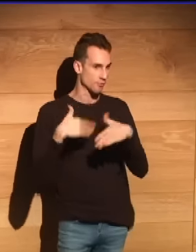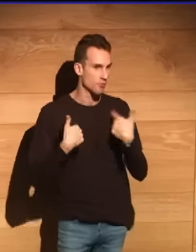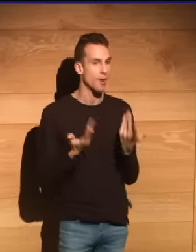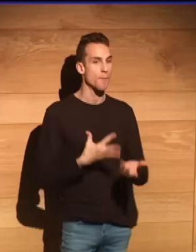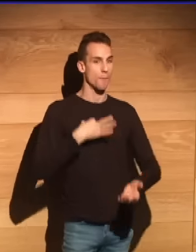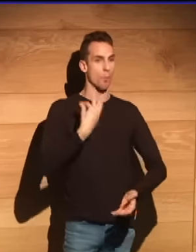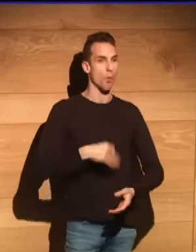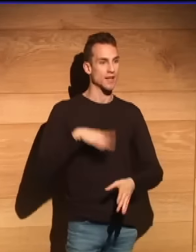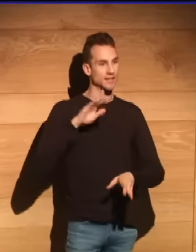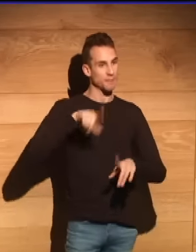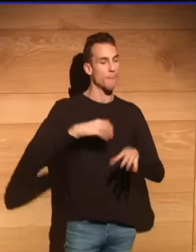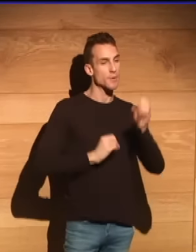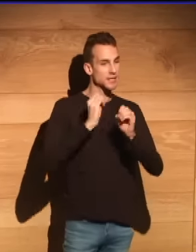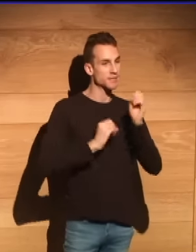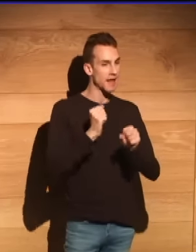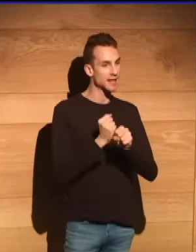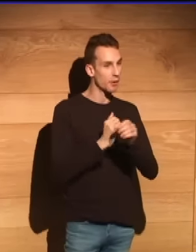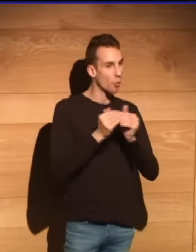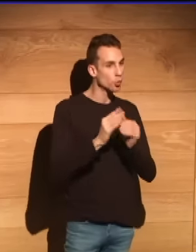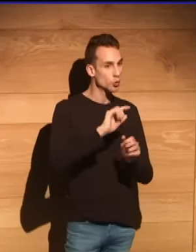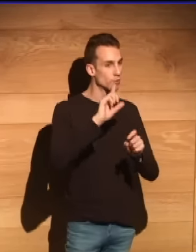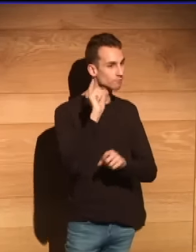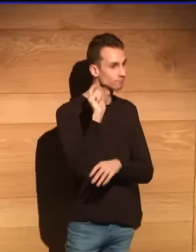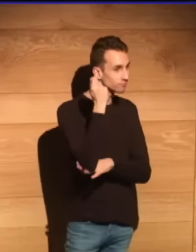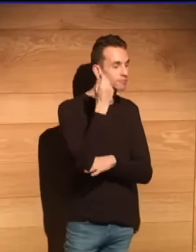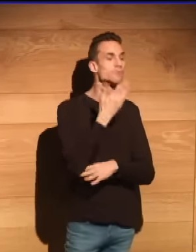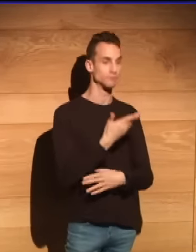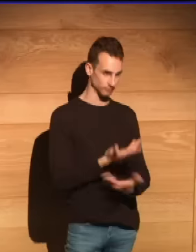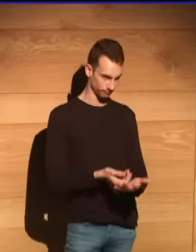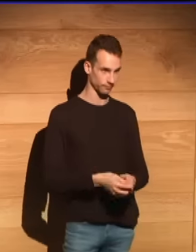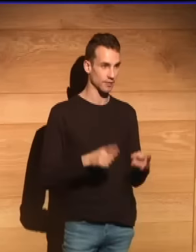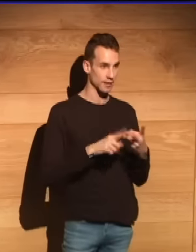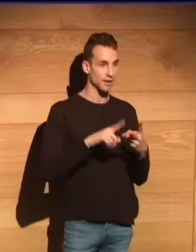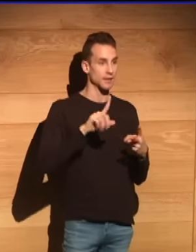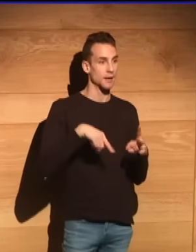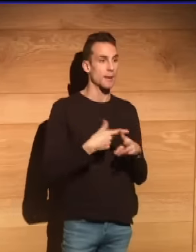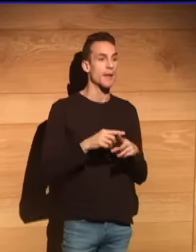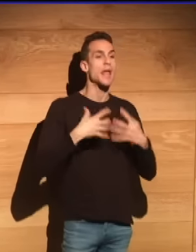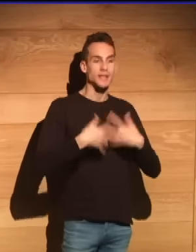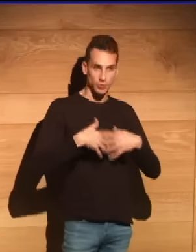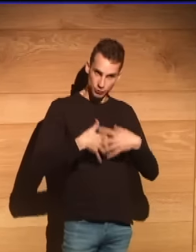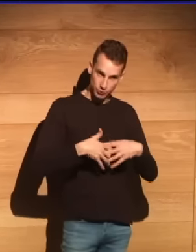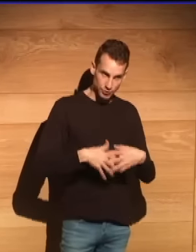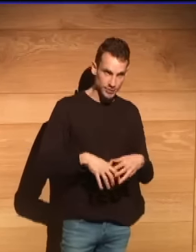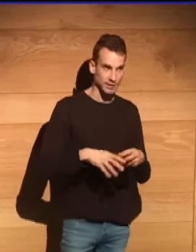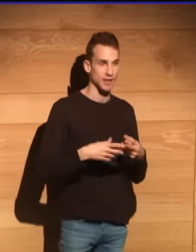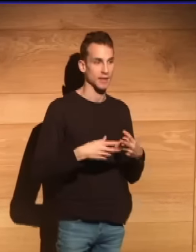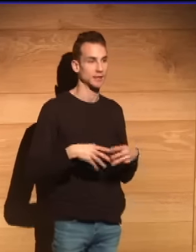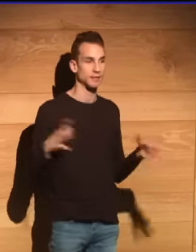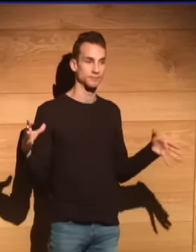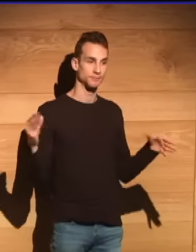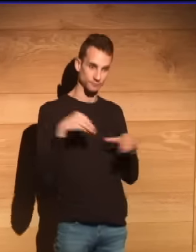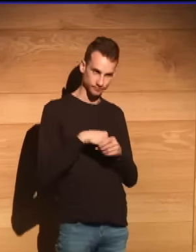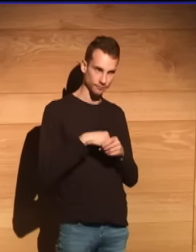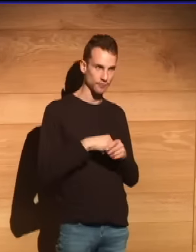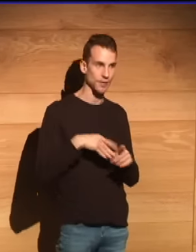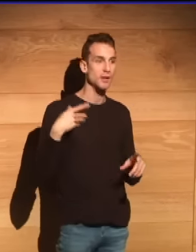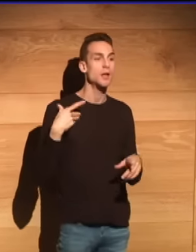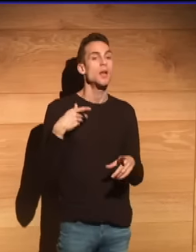mayor empleabilidad a futuro. Implica al Ministerio de Industria, donde tenemos que hacer un foco, como avanzabas tú, para formar a la fuerza